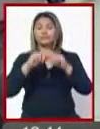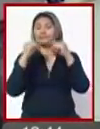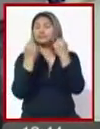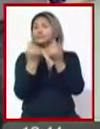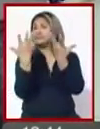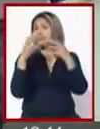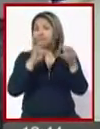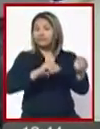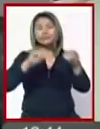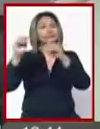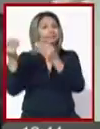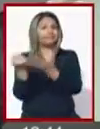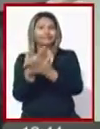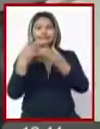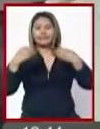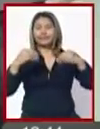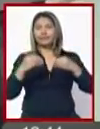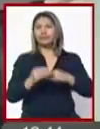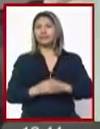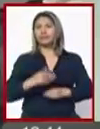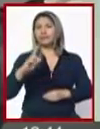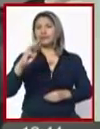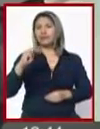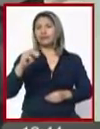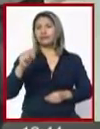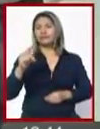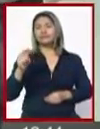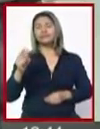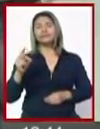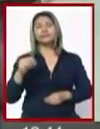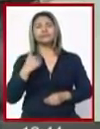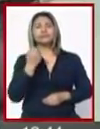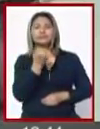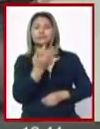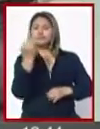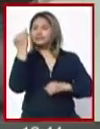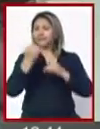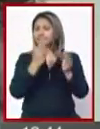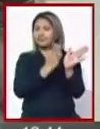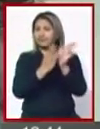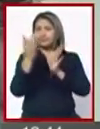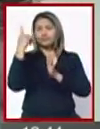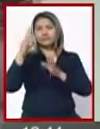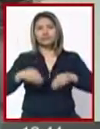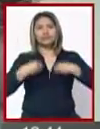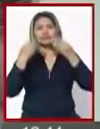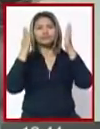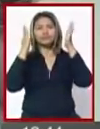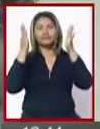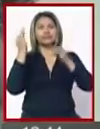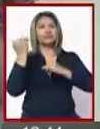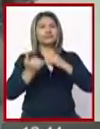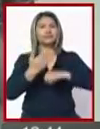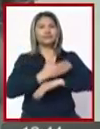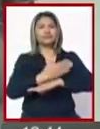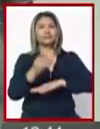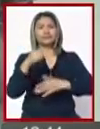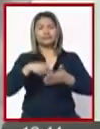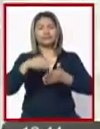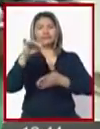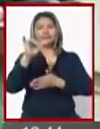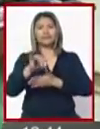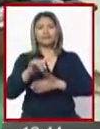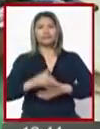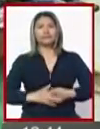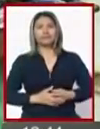se opone al traslado al nuevo mercado minorista de La Ramada, aquí los comerciantes ultiman los detalles para brindar la atención al público a partir de este